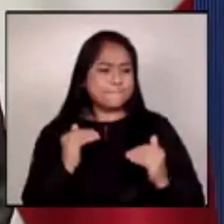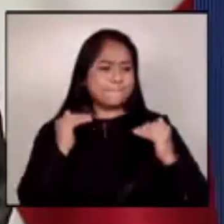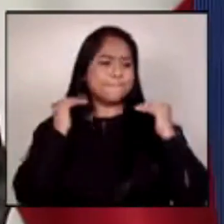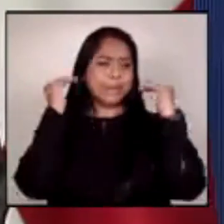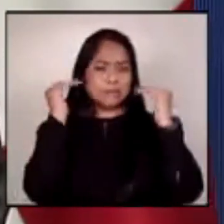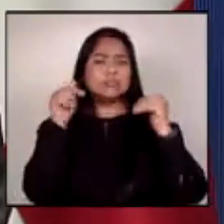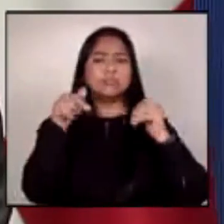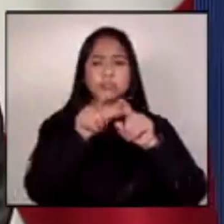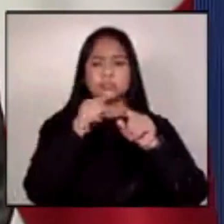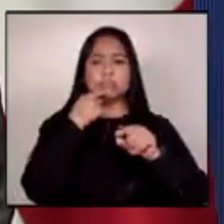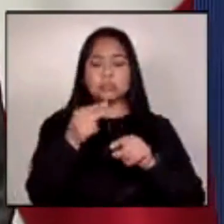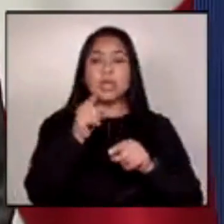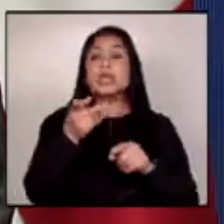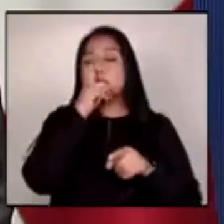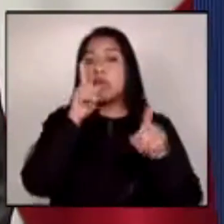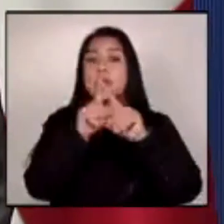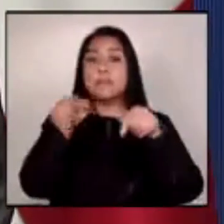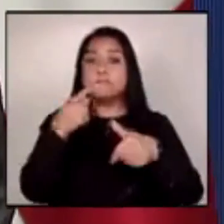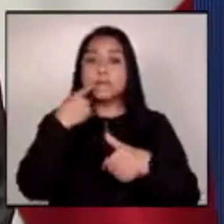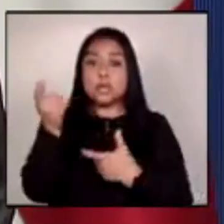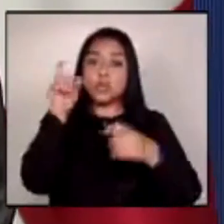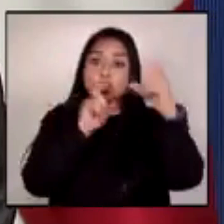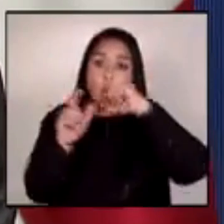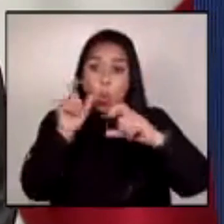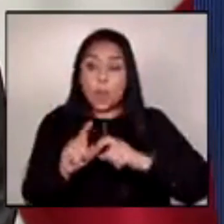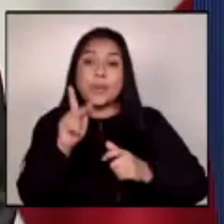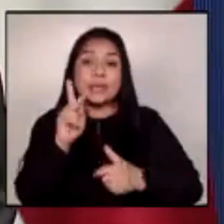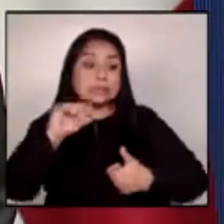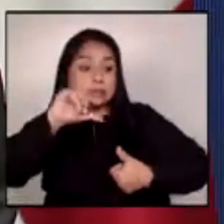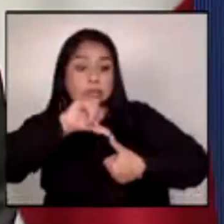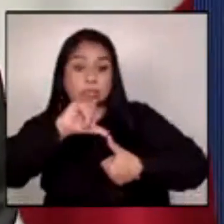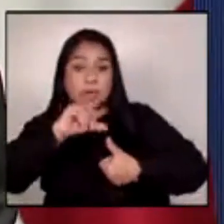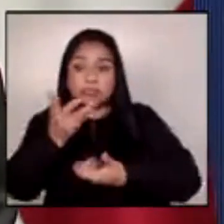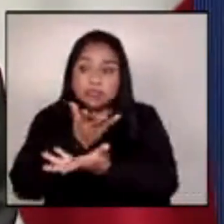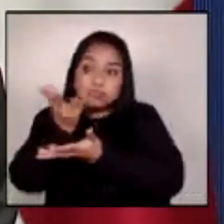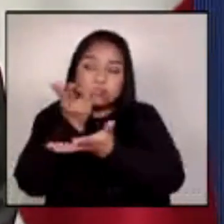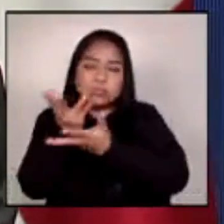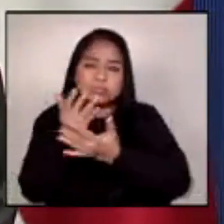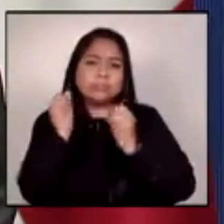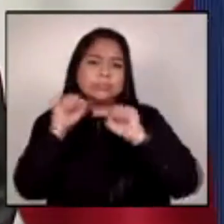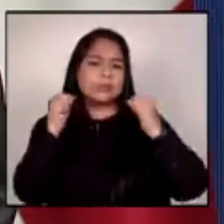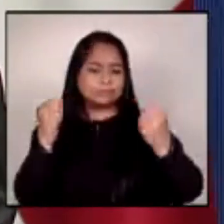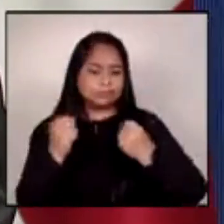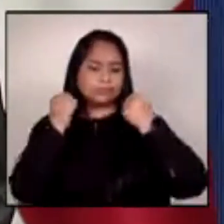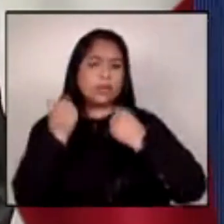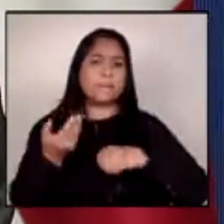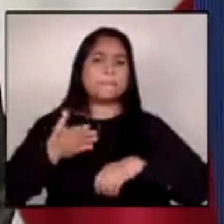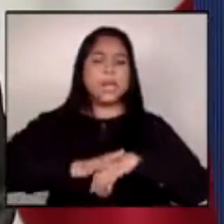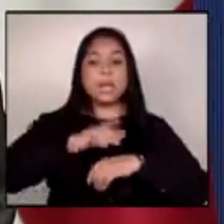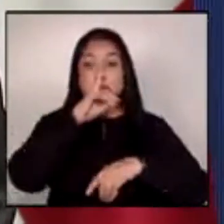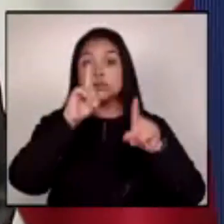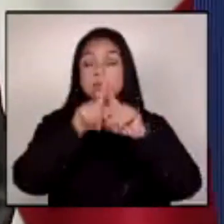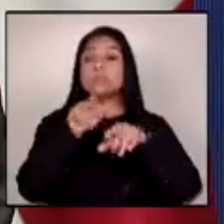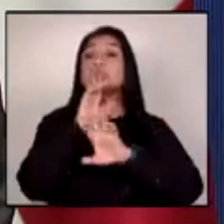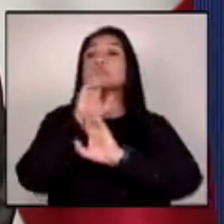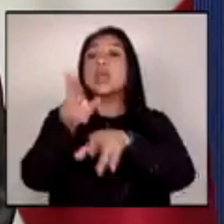las cadenas de suministro entre Corea y Centroamérica se refuercen. Asimismo, este resultado se